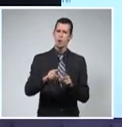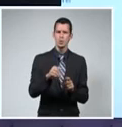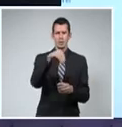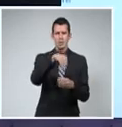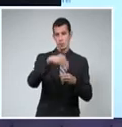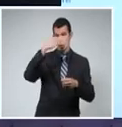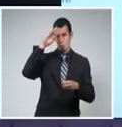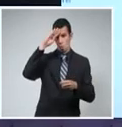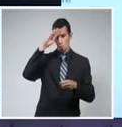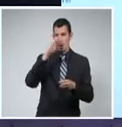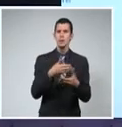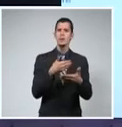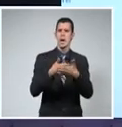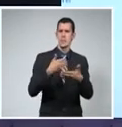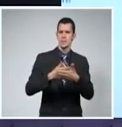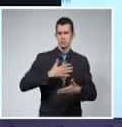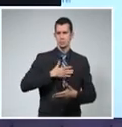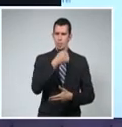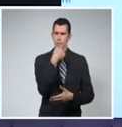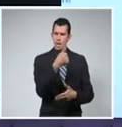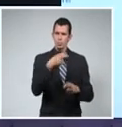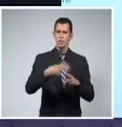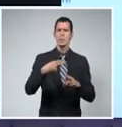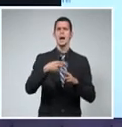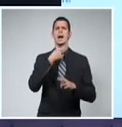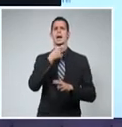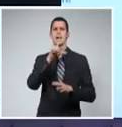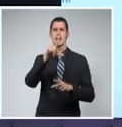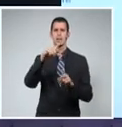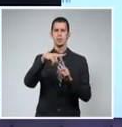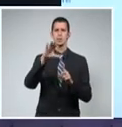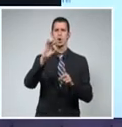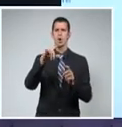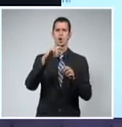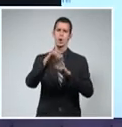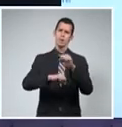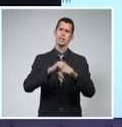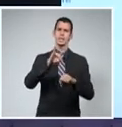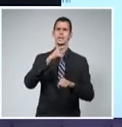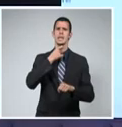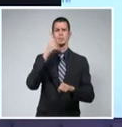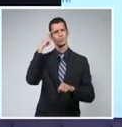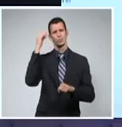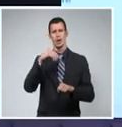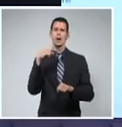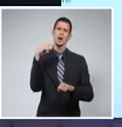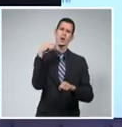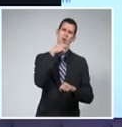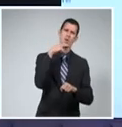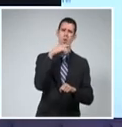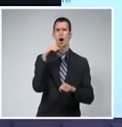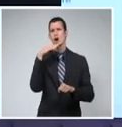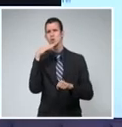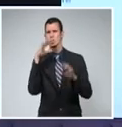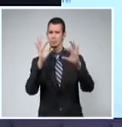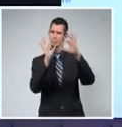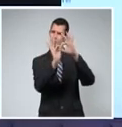repito, se acaba de publicar el día 23 de febrero. Habla de dinero que se utilizó en finales del año 2019 y durante el